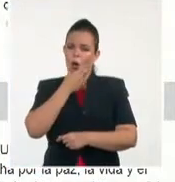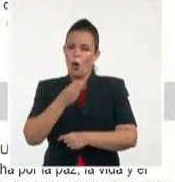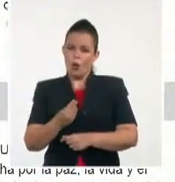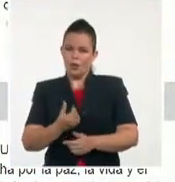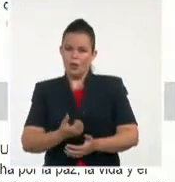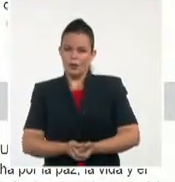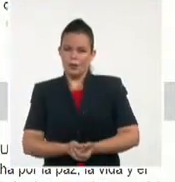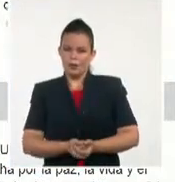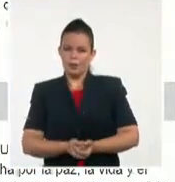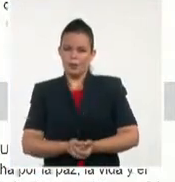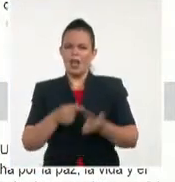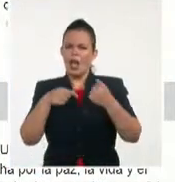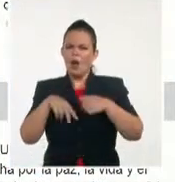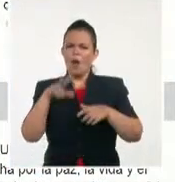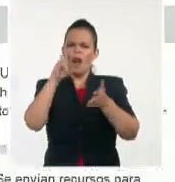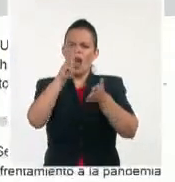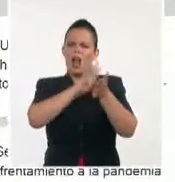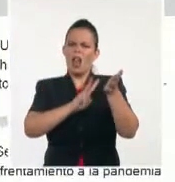leer